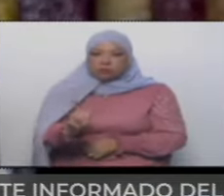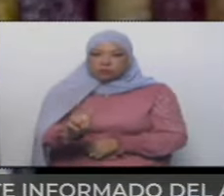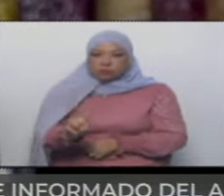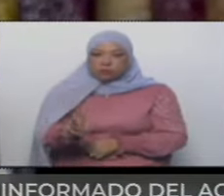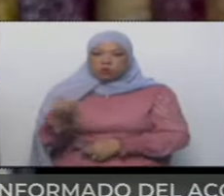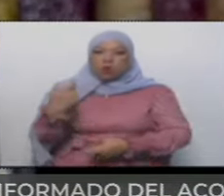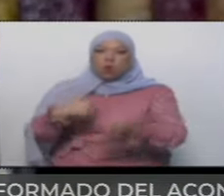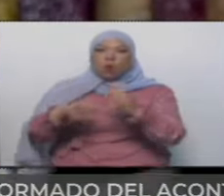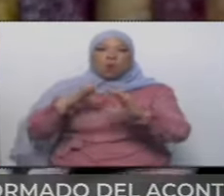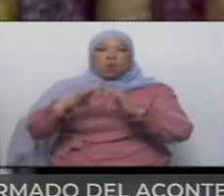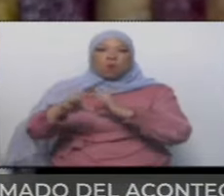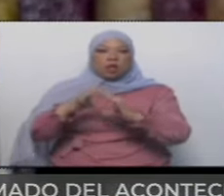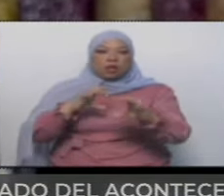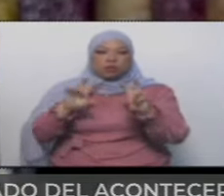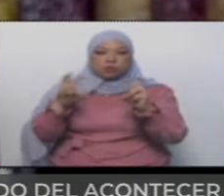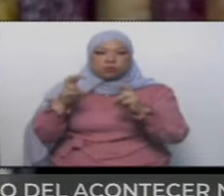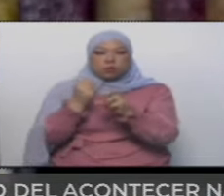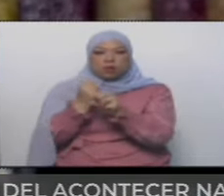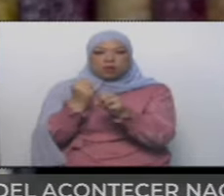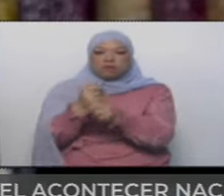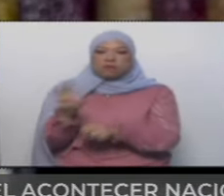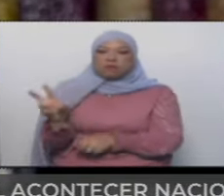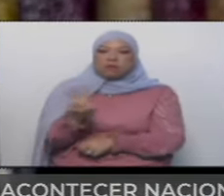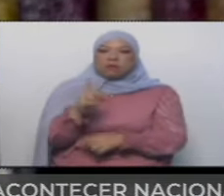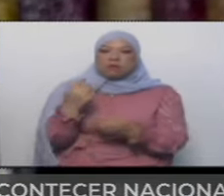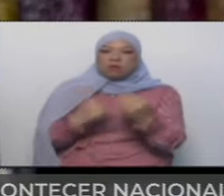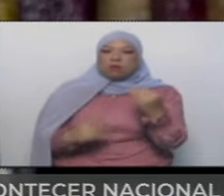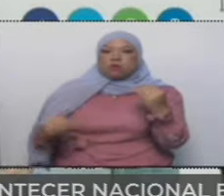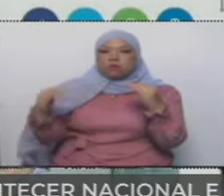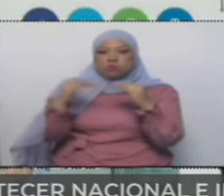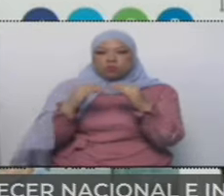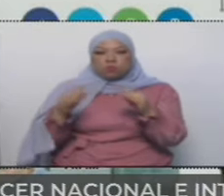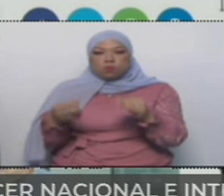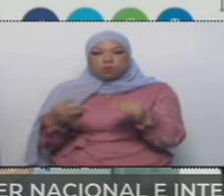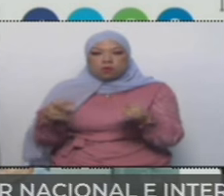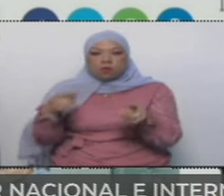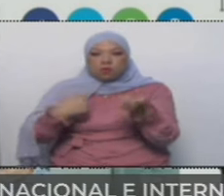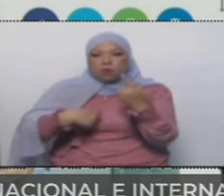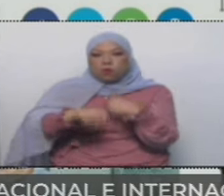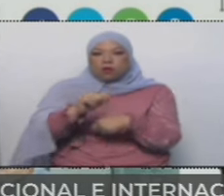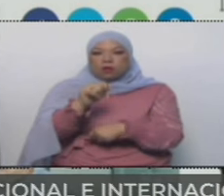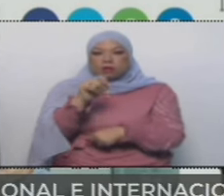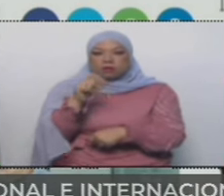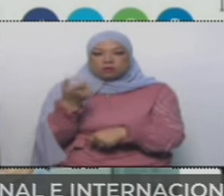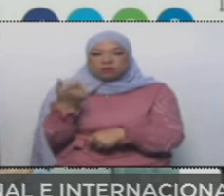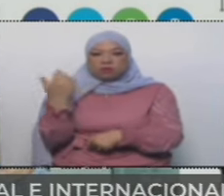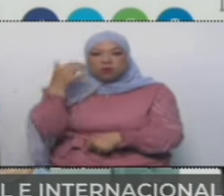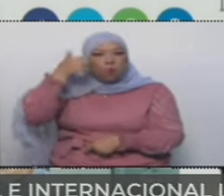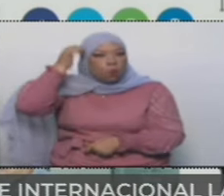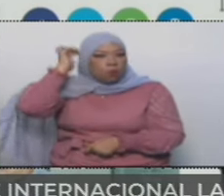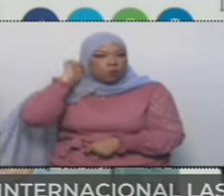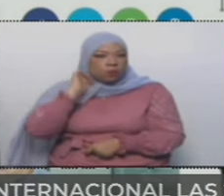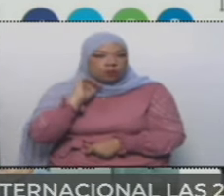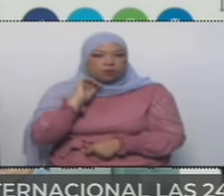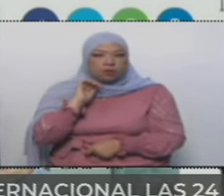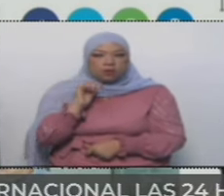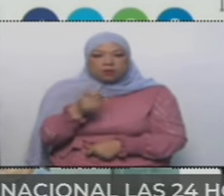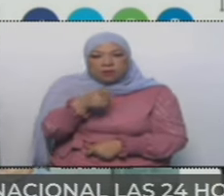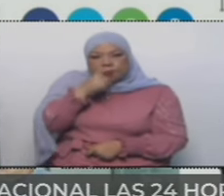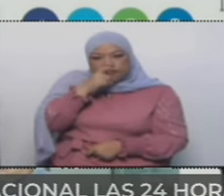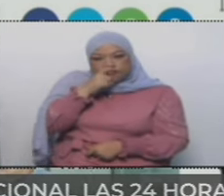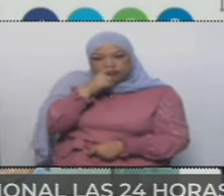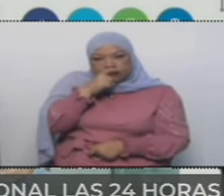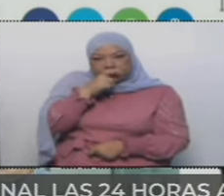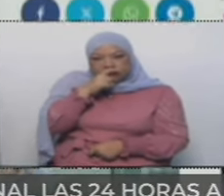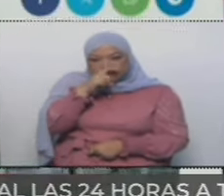de comunicación de Venezuela, de La Iguana, que dice, Edmundo salió corriendo de la Sayona y cayó en los colmillos del vampiro.